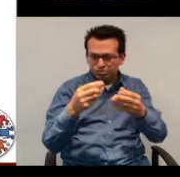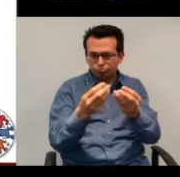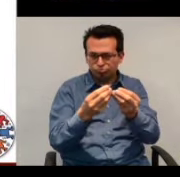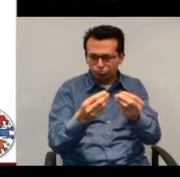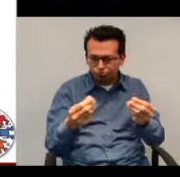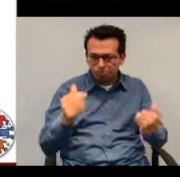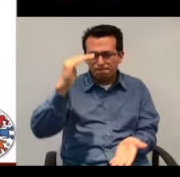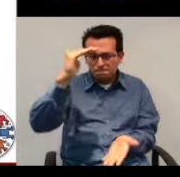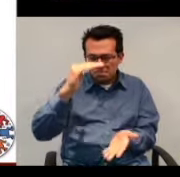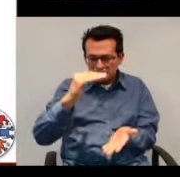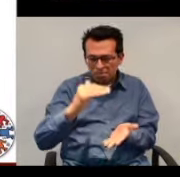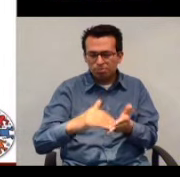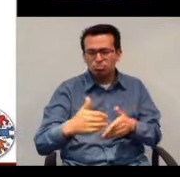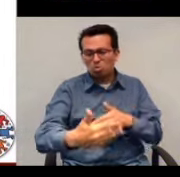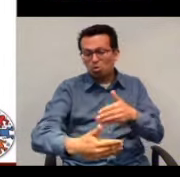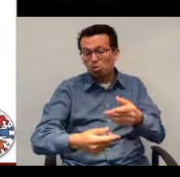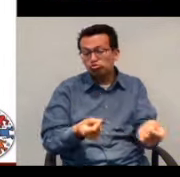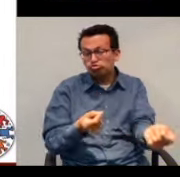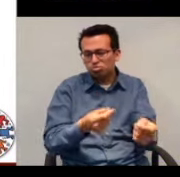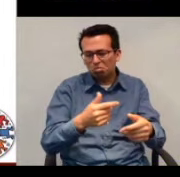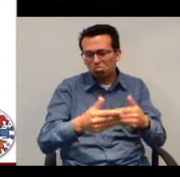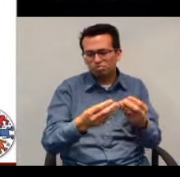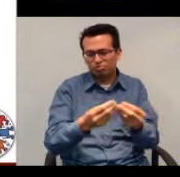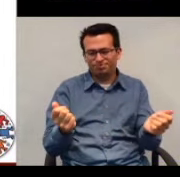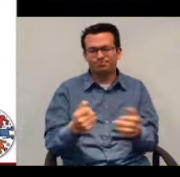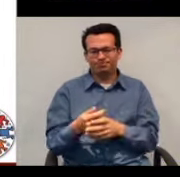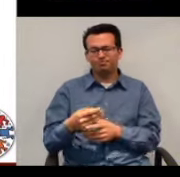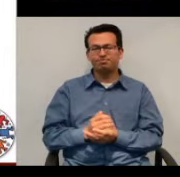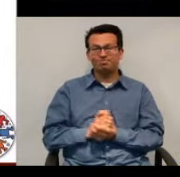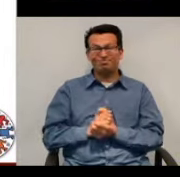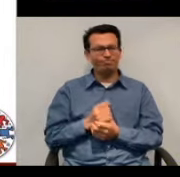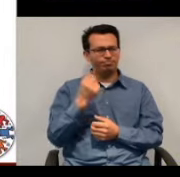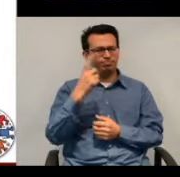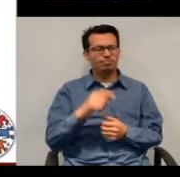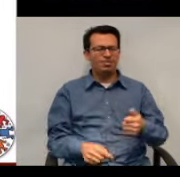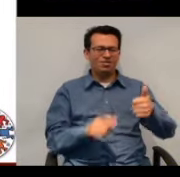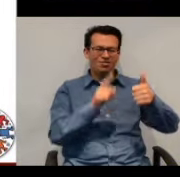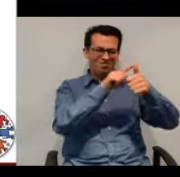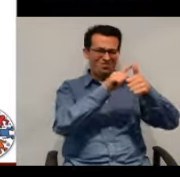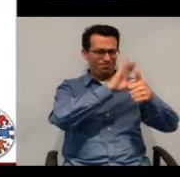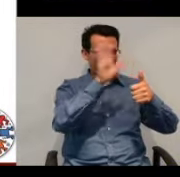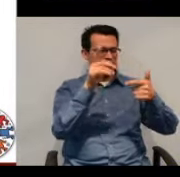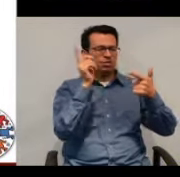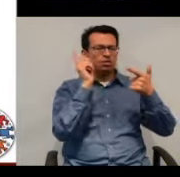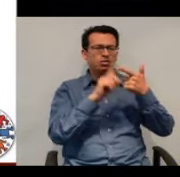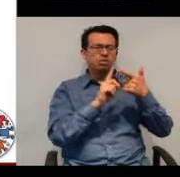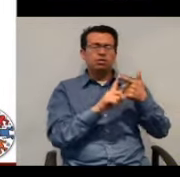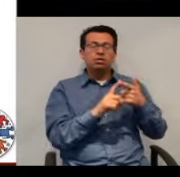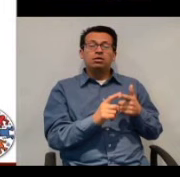El segundo aspecto fundamental es la docencia. Hablamos de un docente o profesor inclusivo.